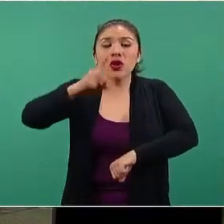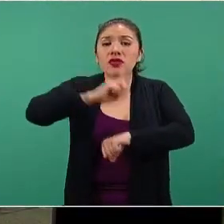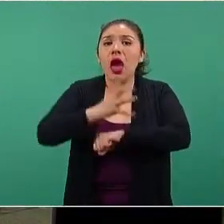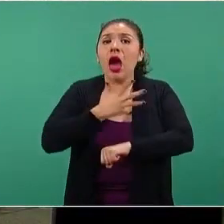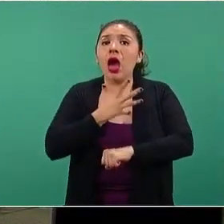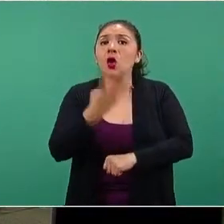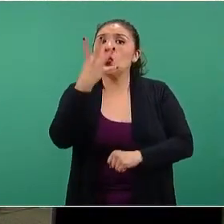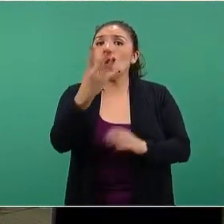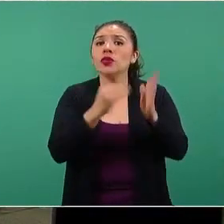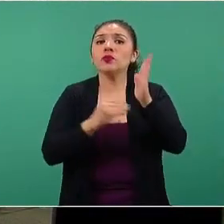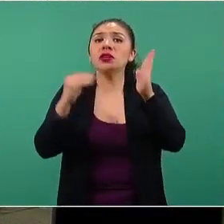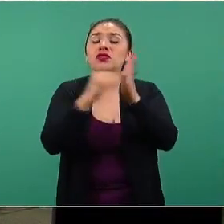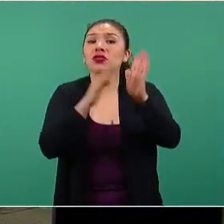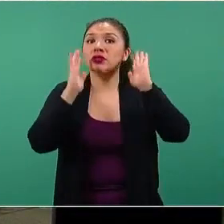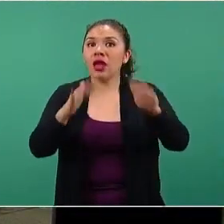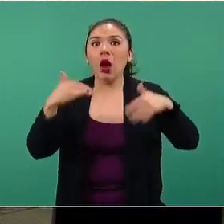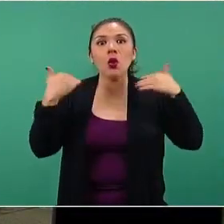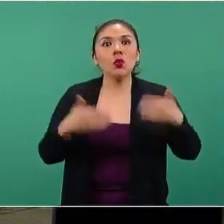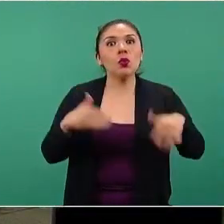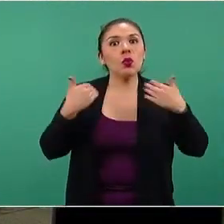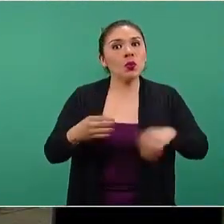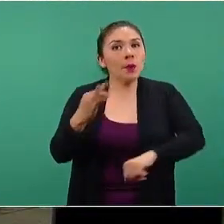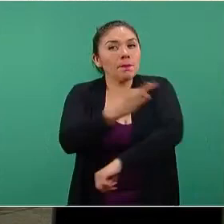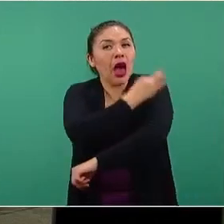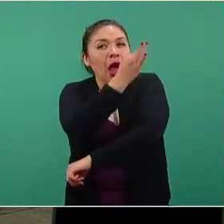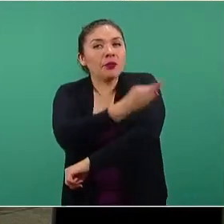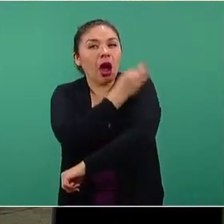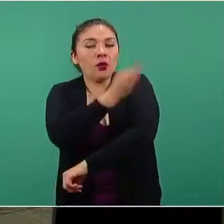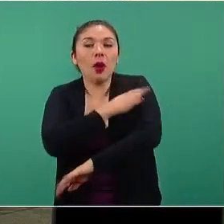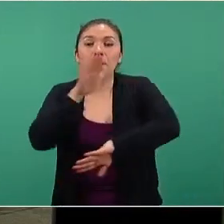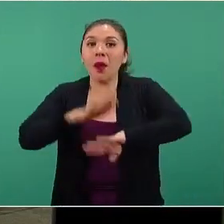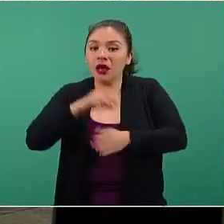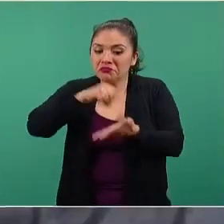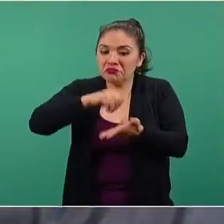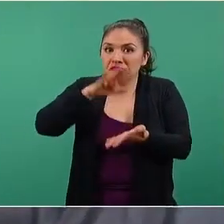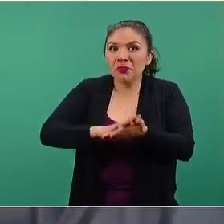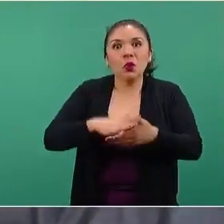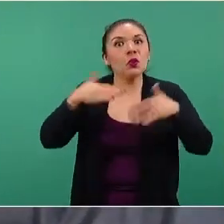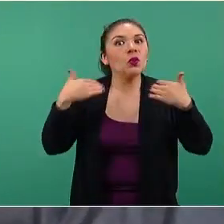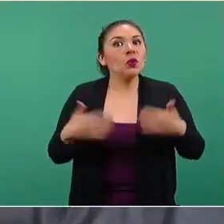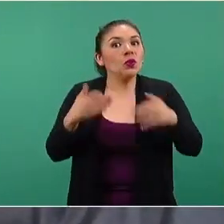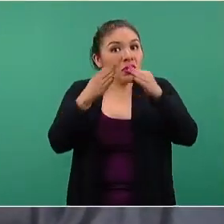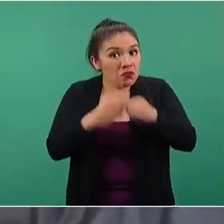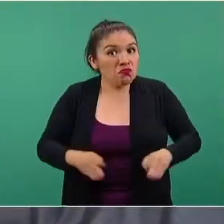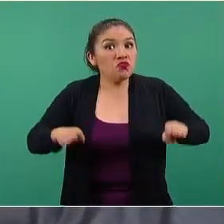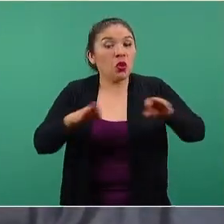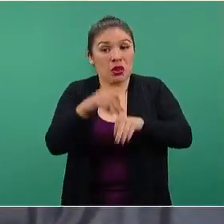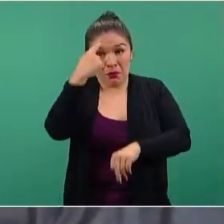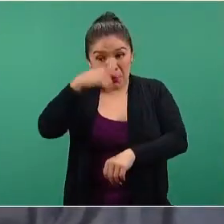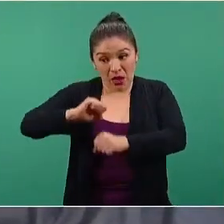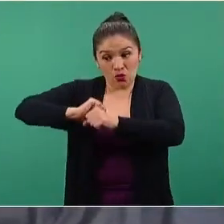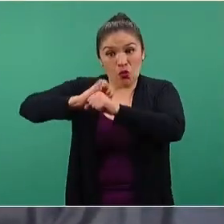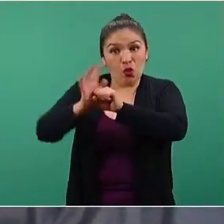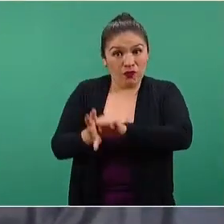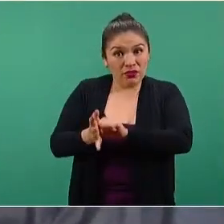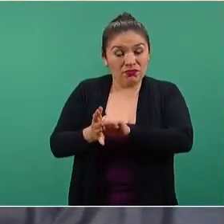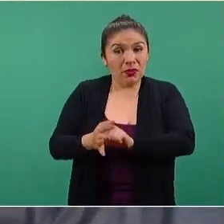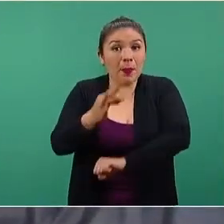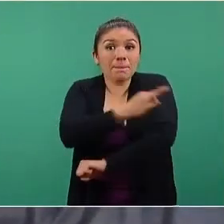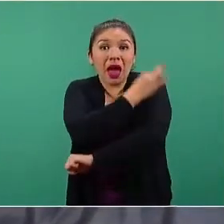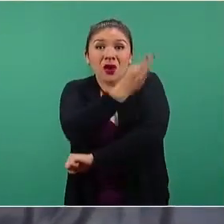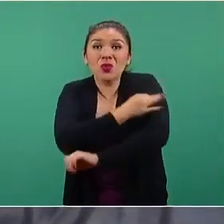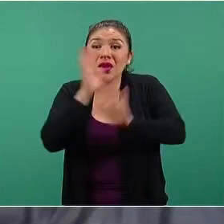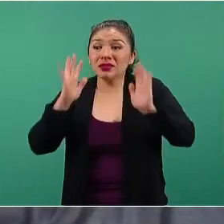cifra récord. Ya llegamos a una cifra récord máximo histórico en México en vacunación a COVID-19. Hemos vacunado